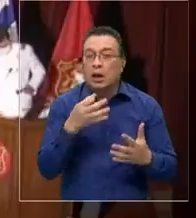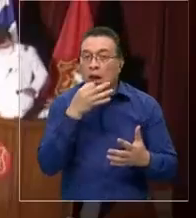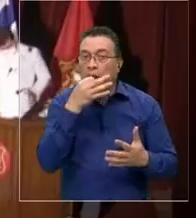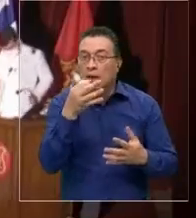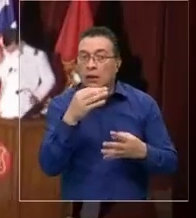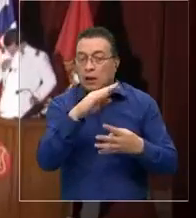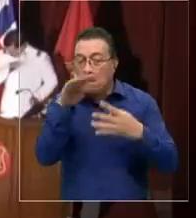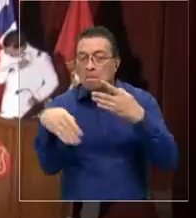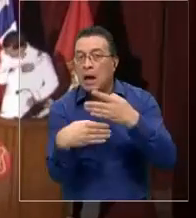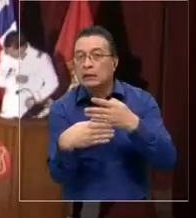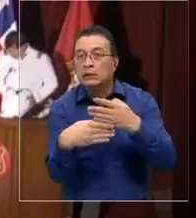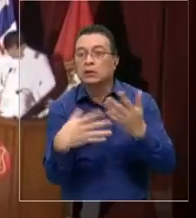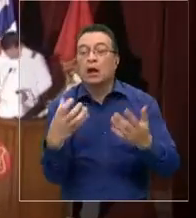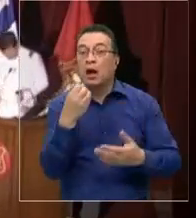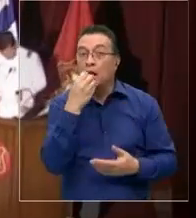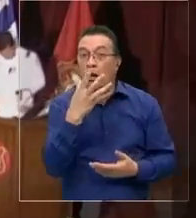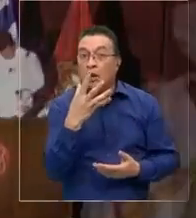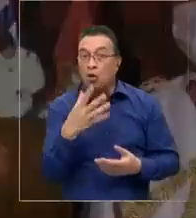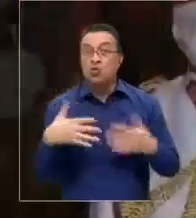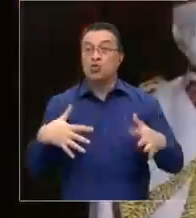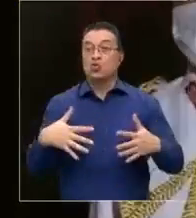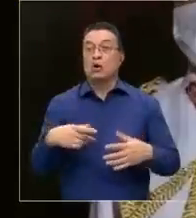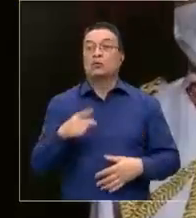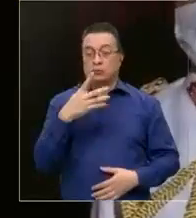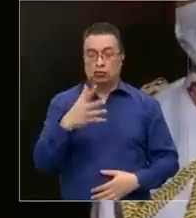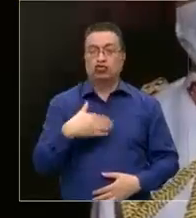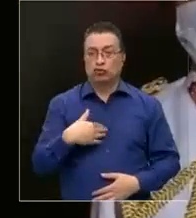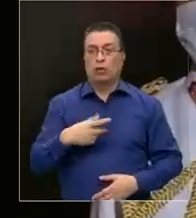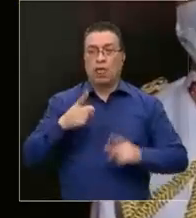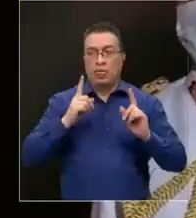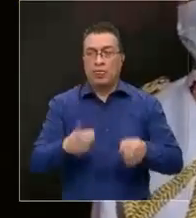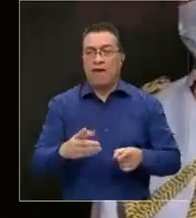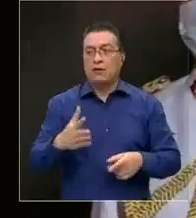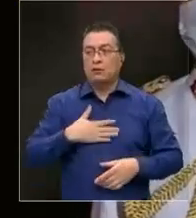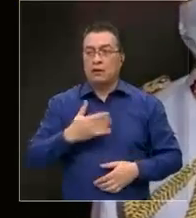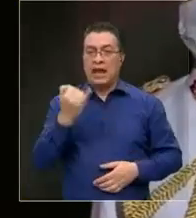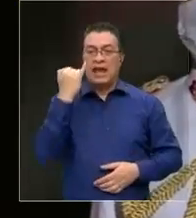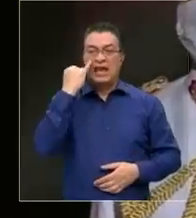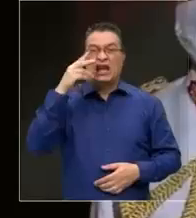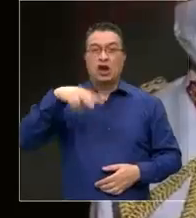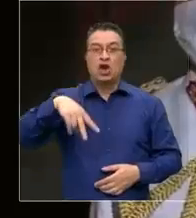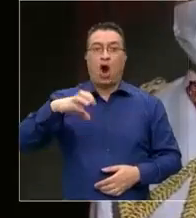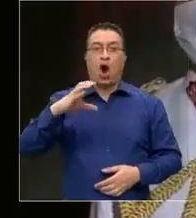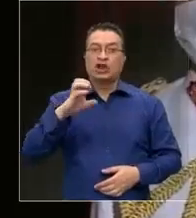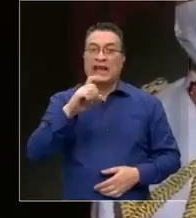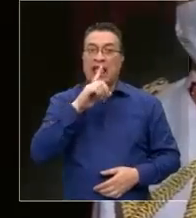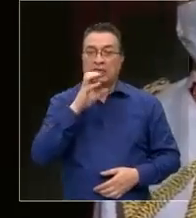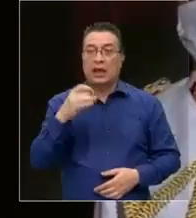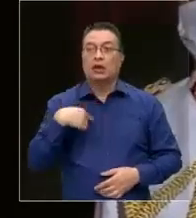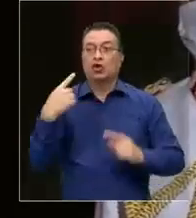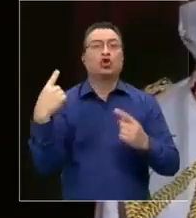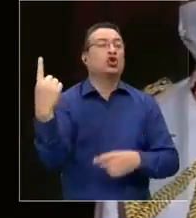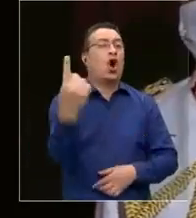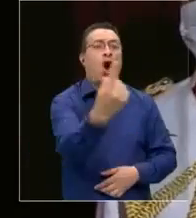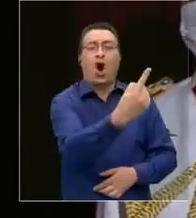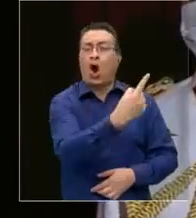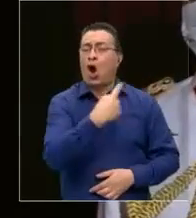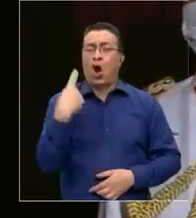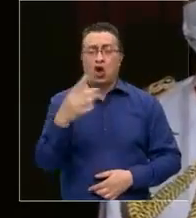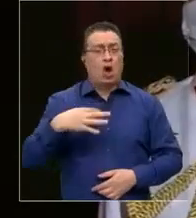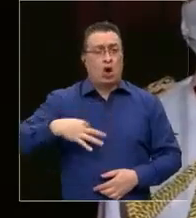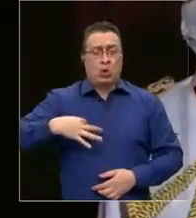decir. Y la declaración no fue cualquiera. Pese a que debiera contar con la presunción de inocencia, de que goza todo